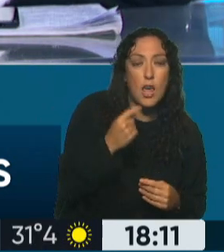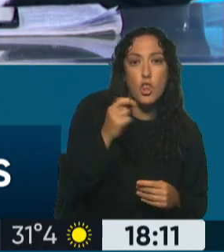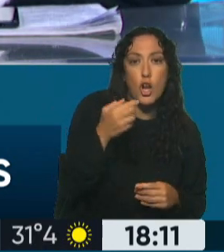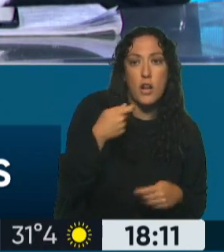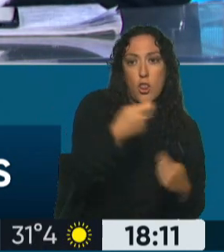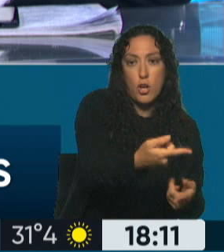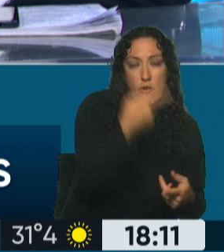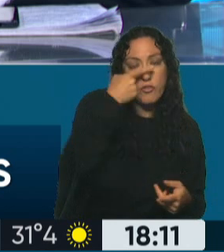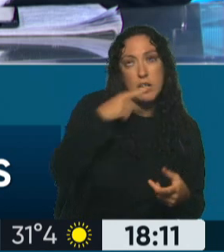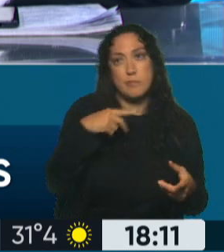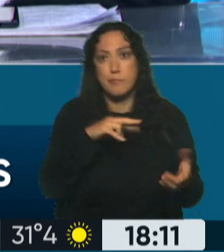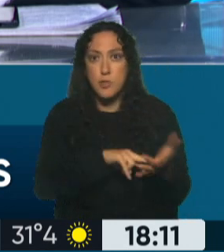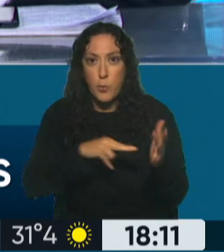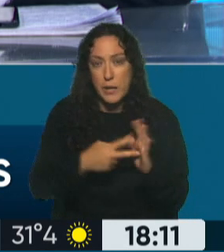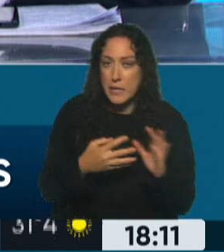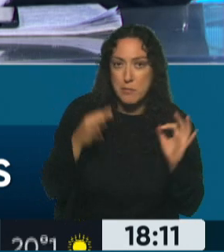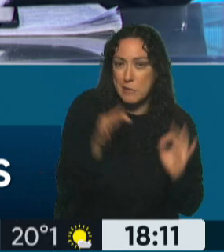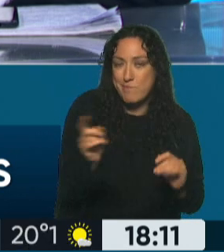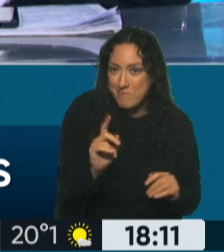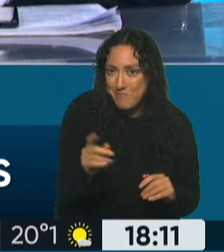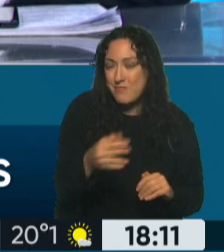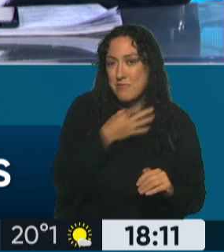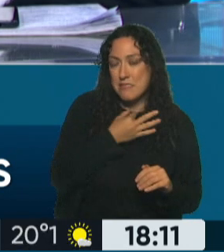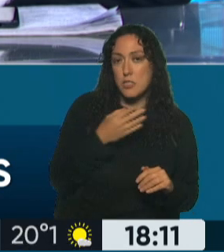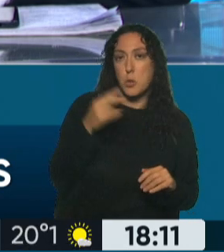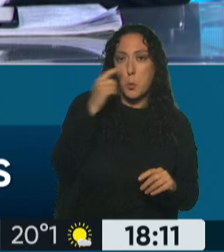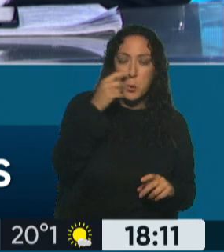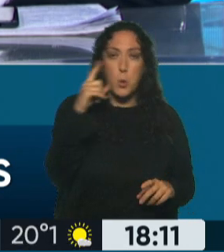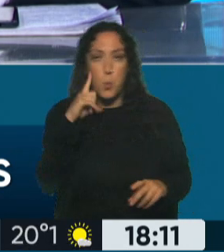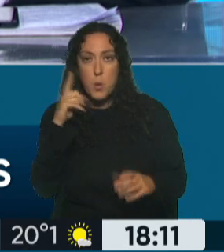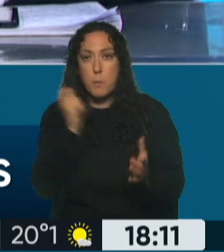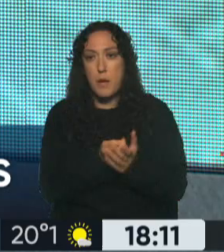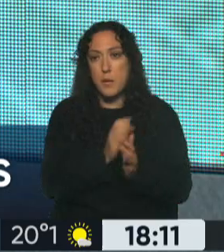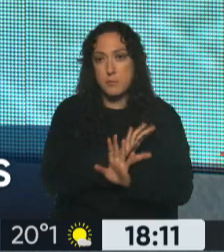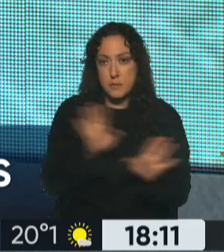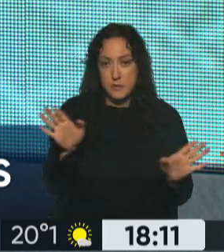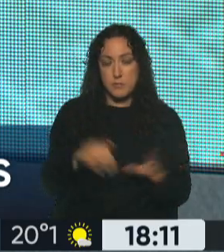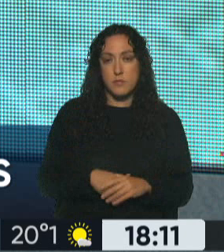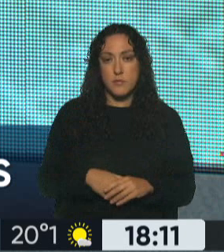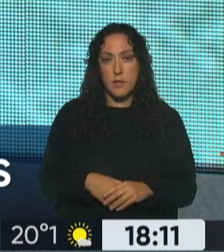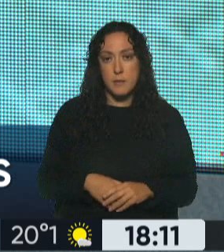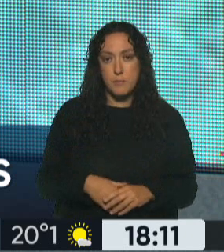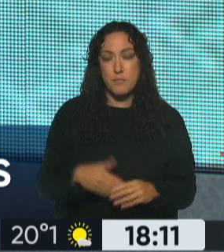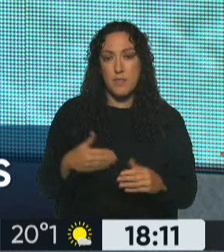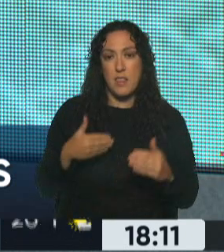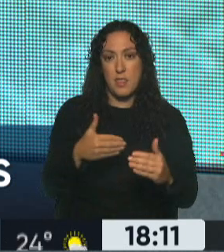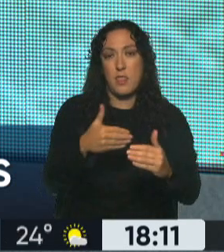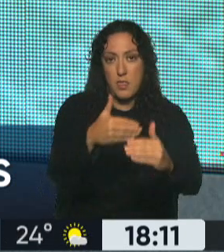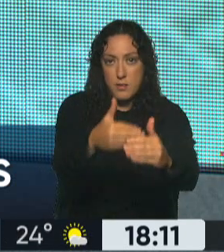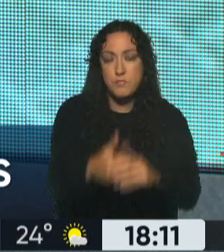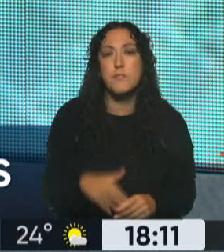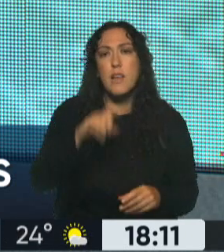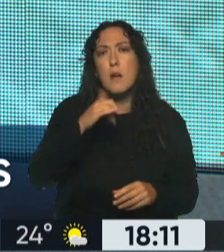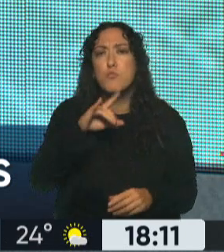final Se les complicó si lle llegamos después de junio Julio se dejó de pagar empez atrasar V a caputo lo conoces Sí